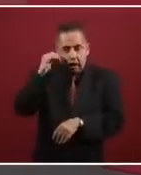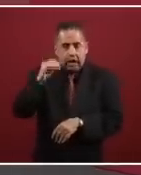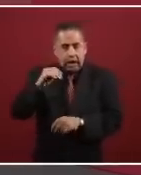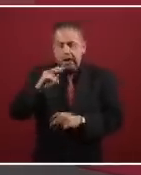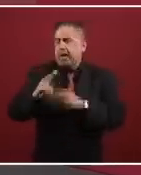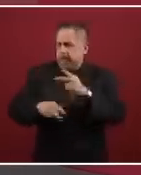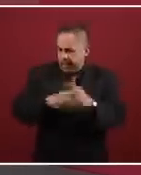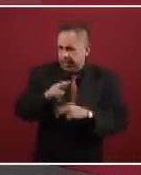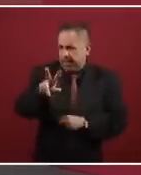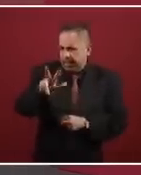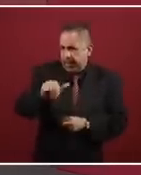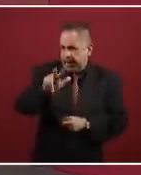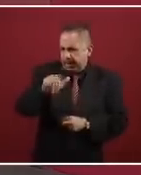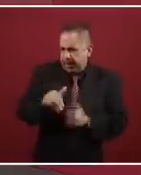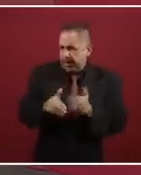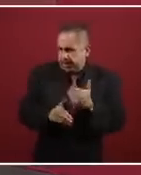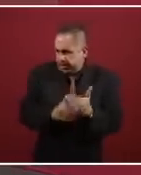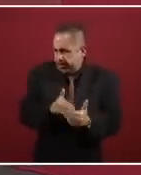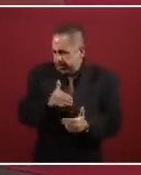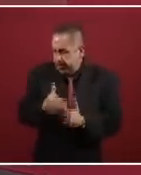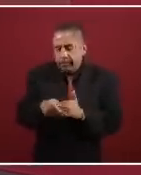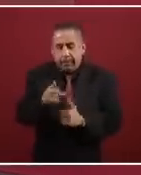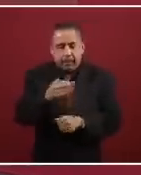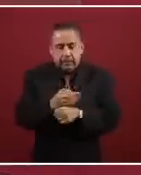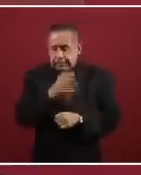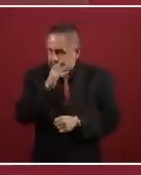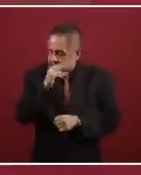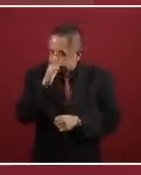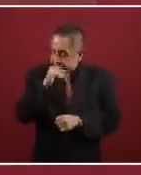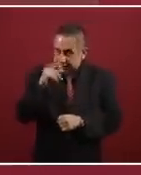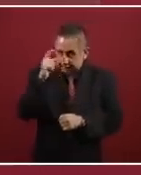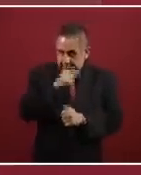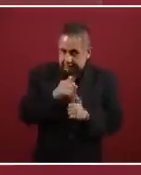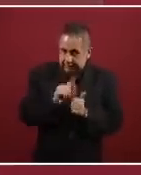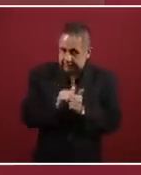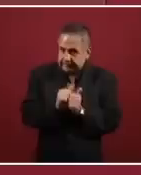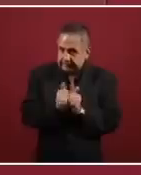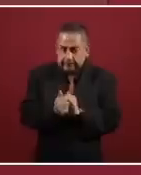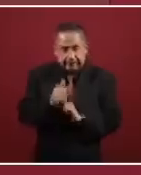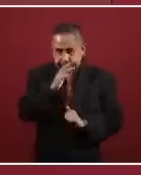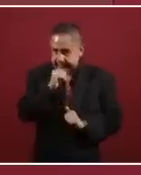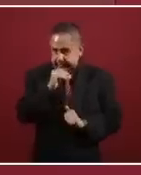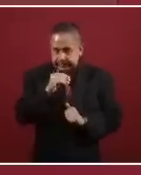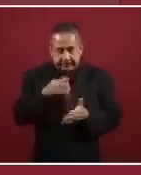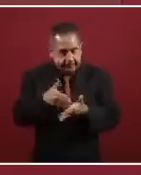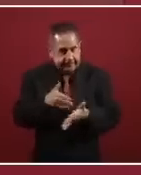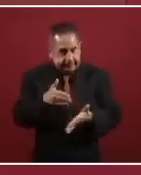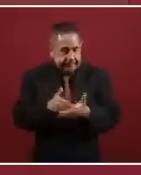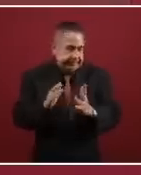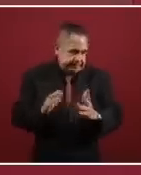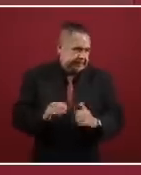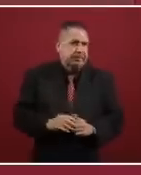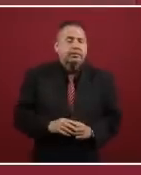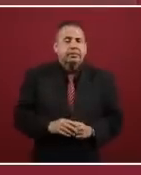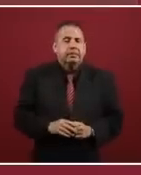vamos, pero no hemos podido avanzar en ese sentido.